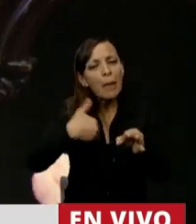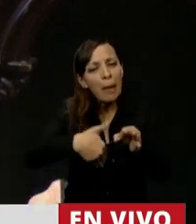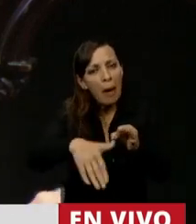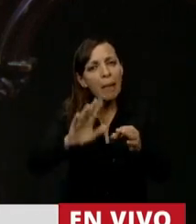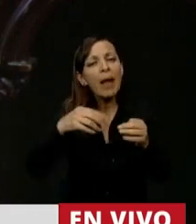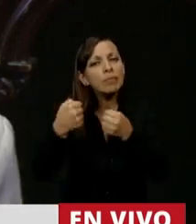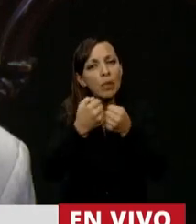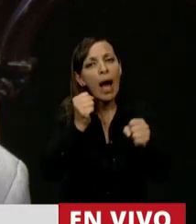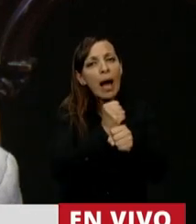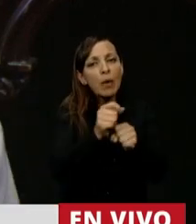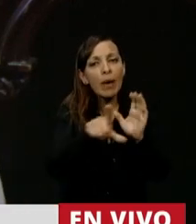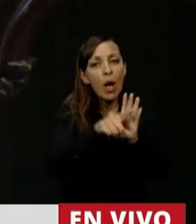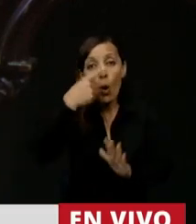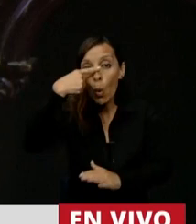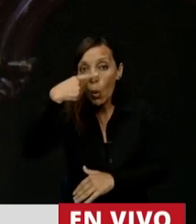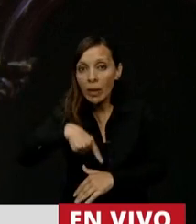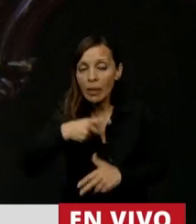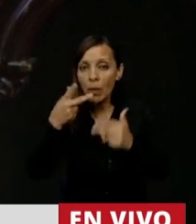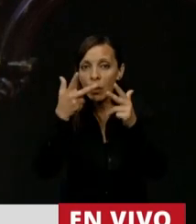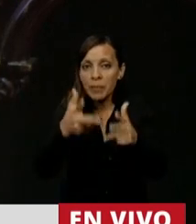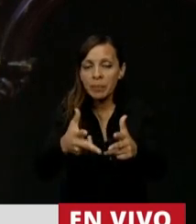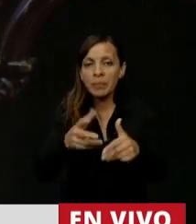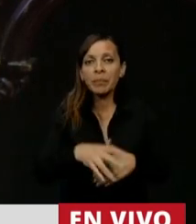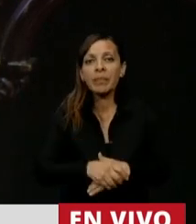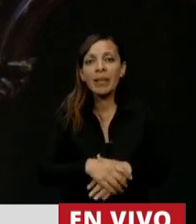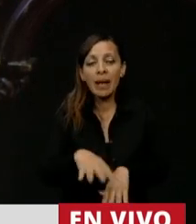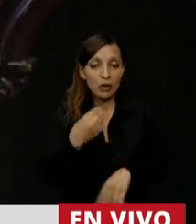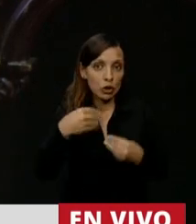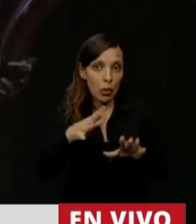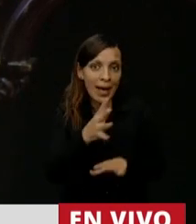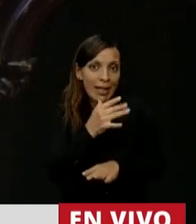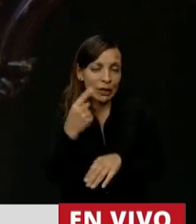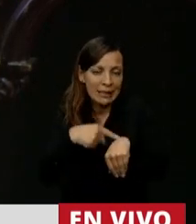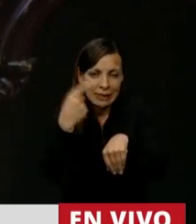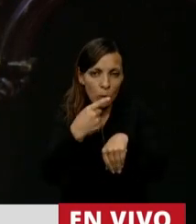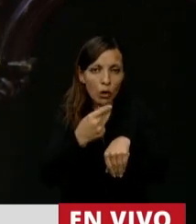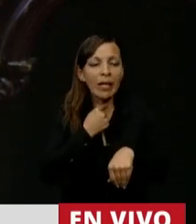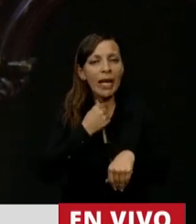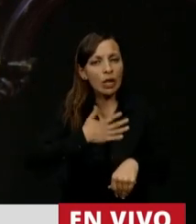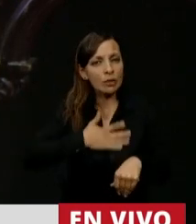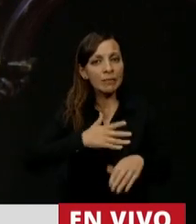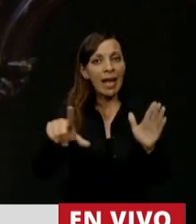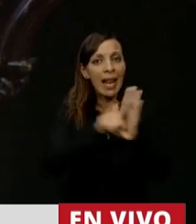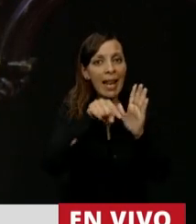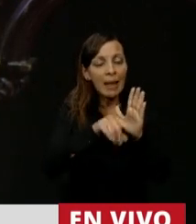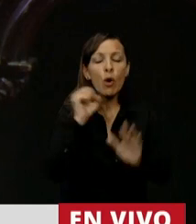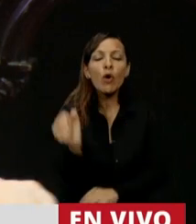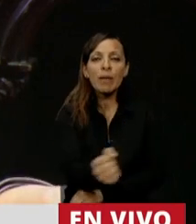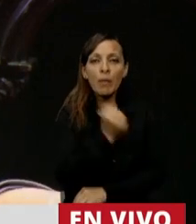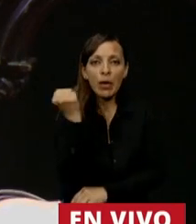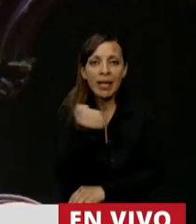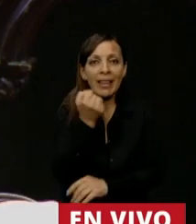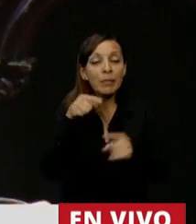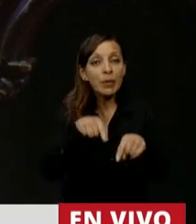un montón de leyes. Por último, en mis últimos 14 segundos, quiero celebrar esta ley que es importantísima, porque